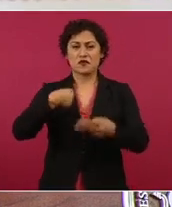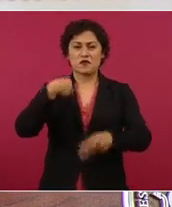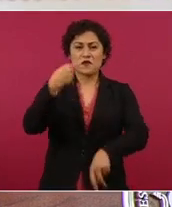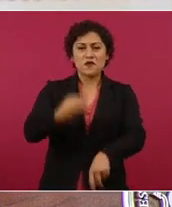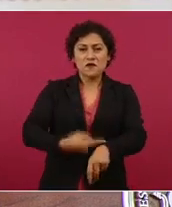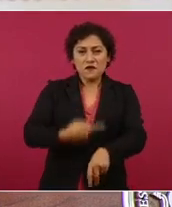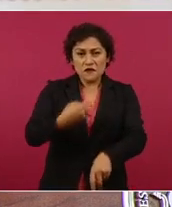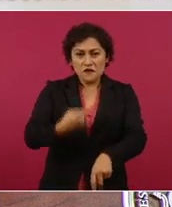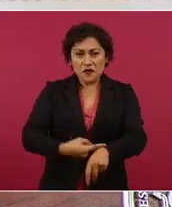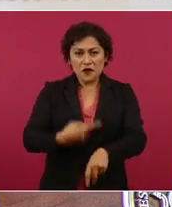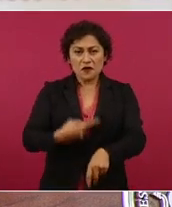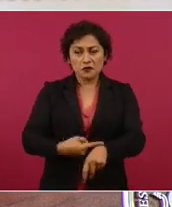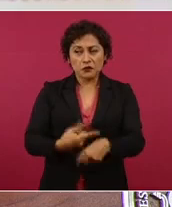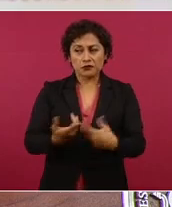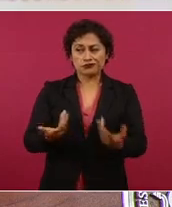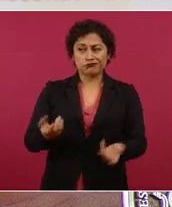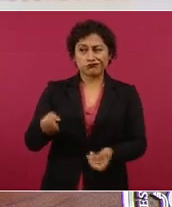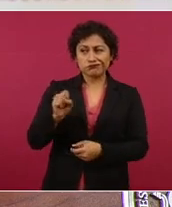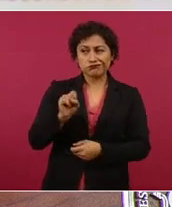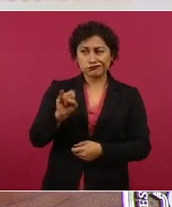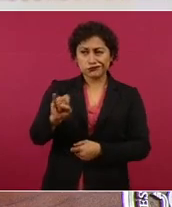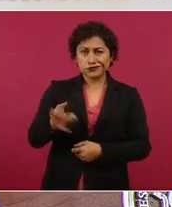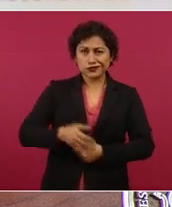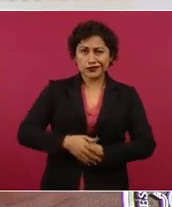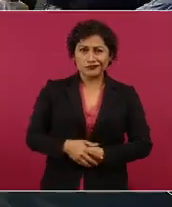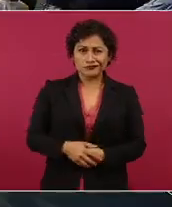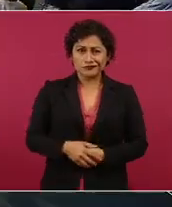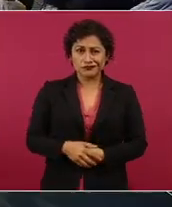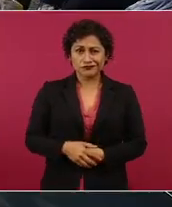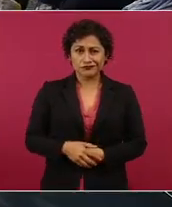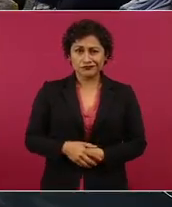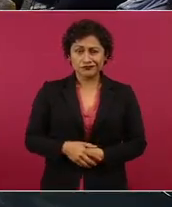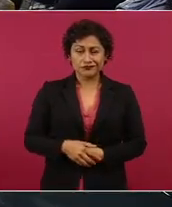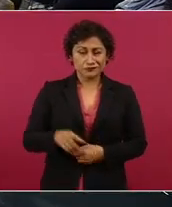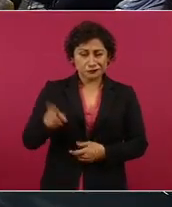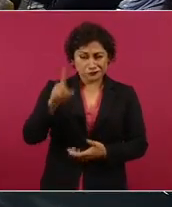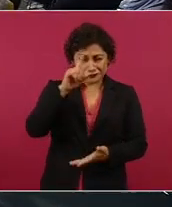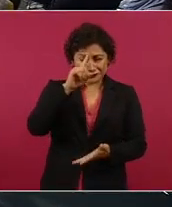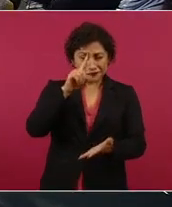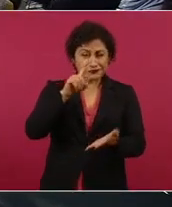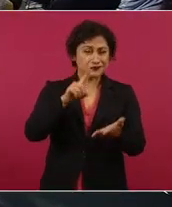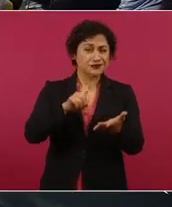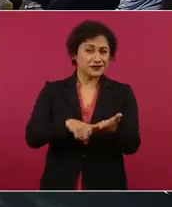pues sí. ¿Y ustedes creen que eso